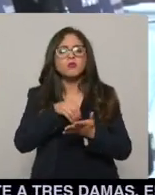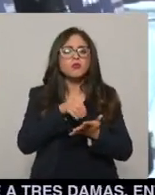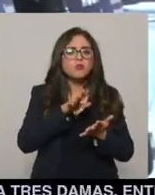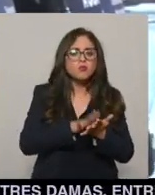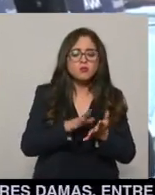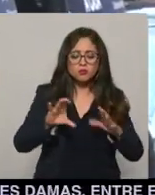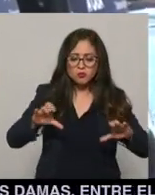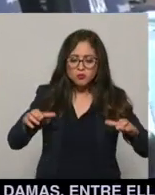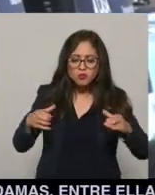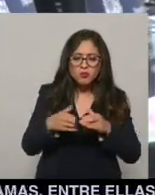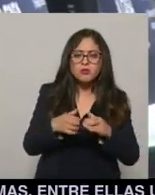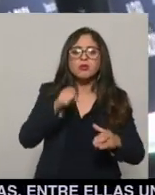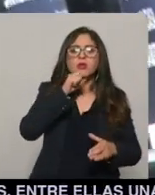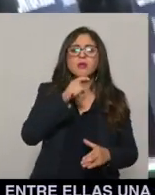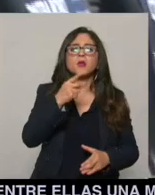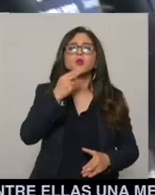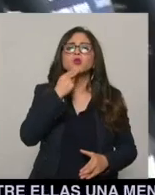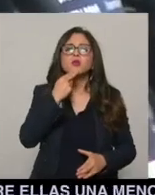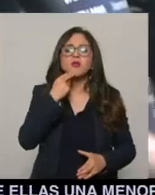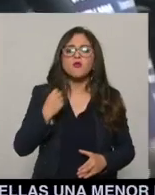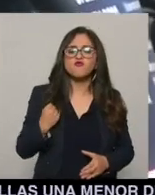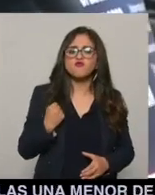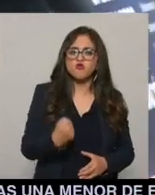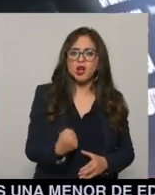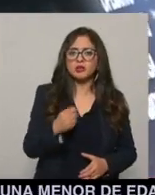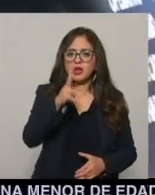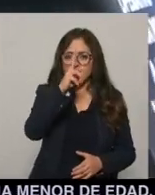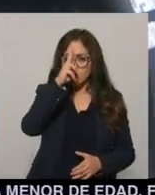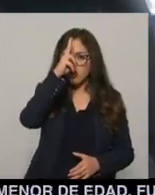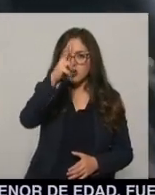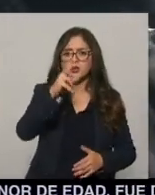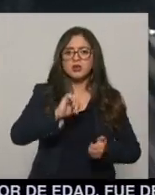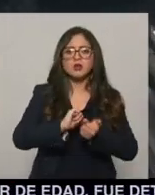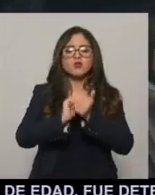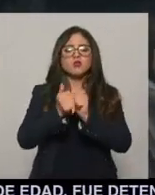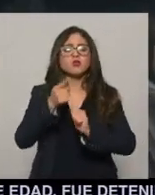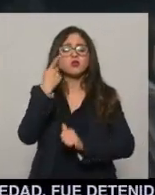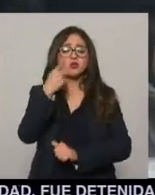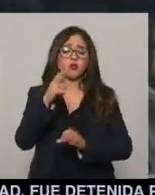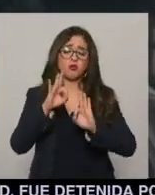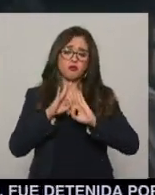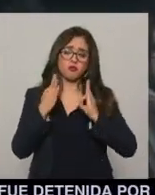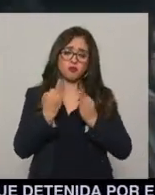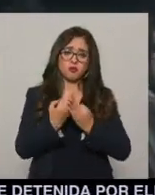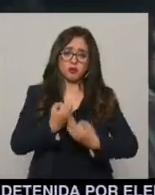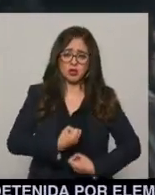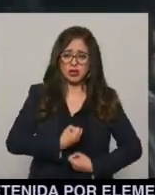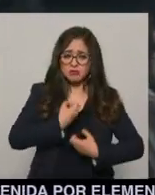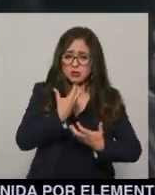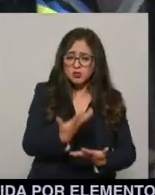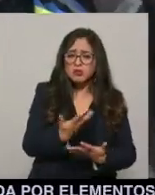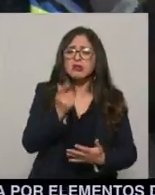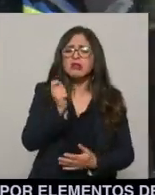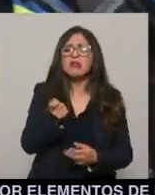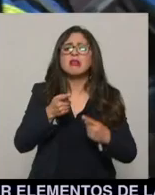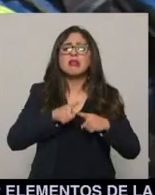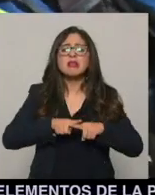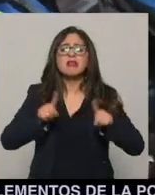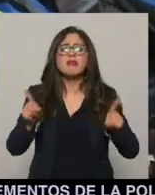interno, utilizan la fuerza y la violencia como forma de expresión, y al final lo que están, la diferencia es que los grupos de delincuencia